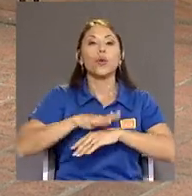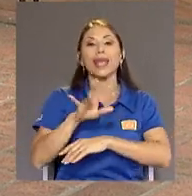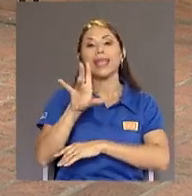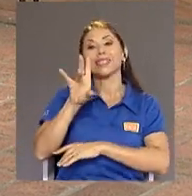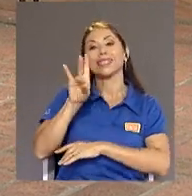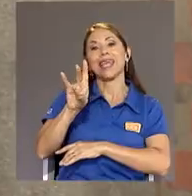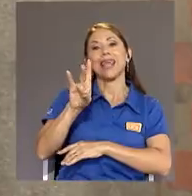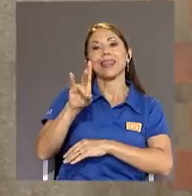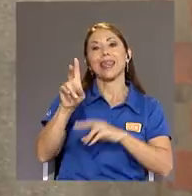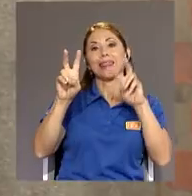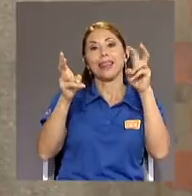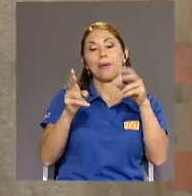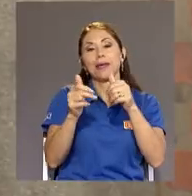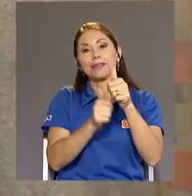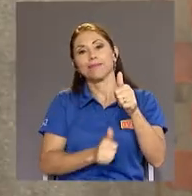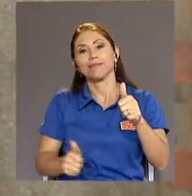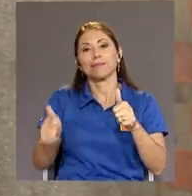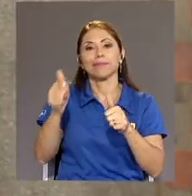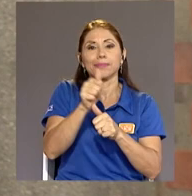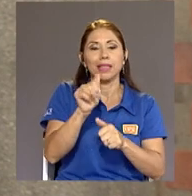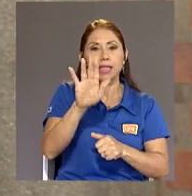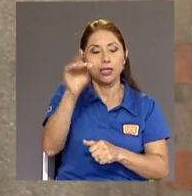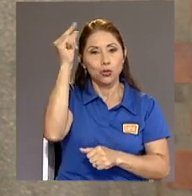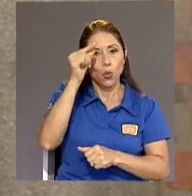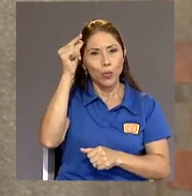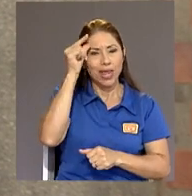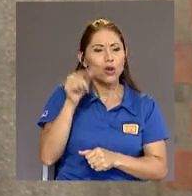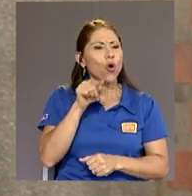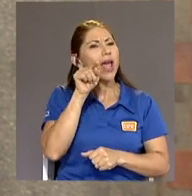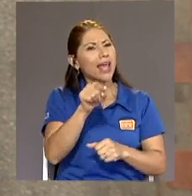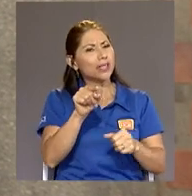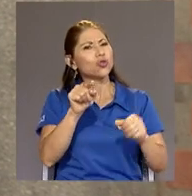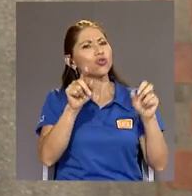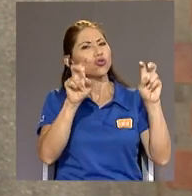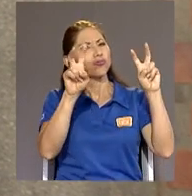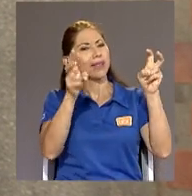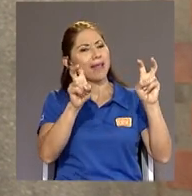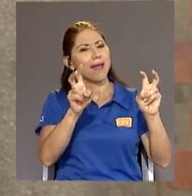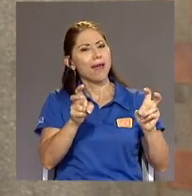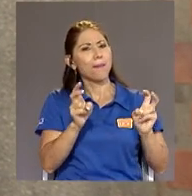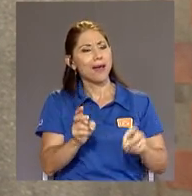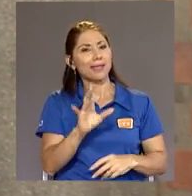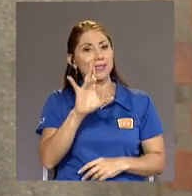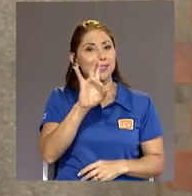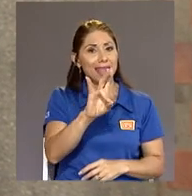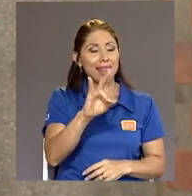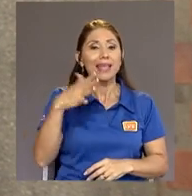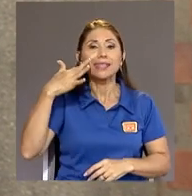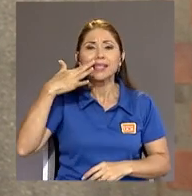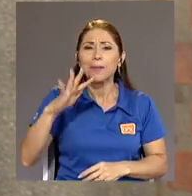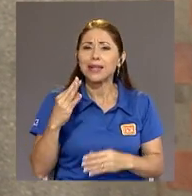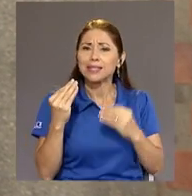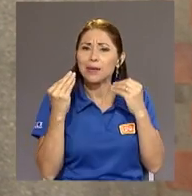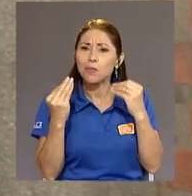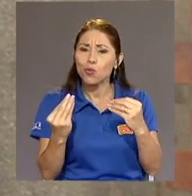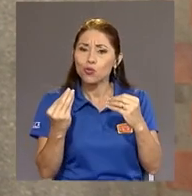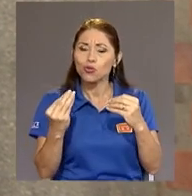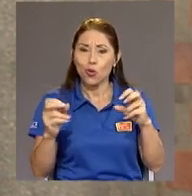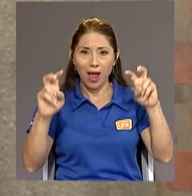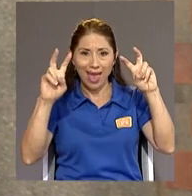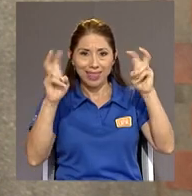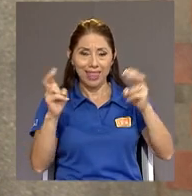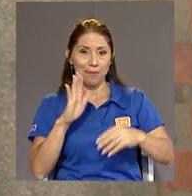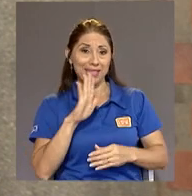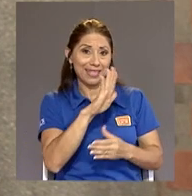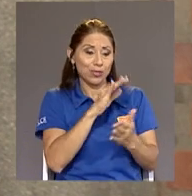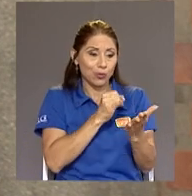siete prioridades de su gobierno, y esas siete prioridades se parecen mucho a los temas que en su investigación don Rolando,